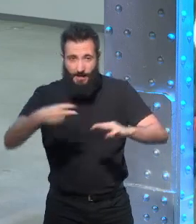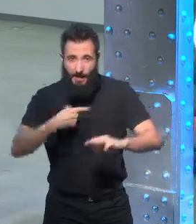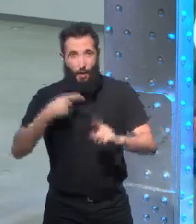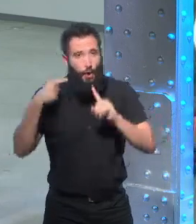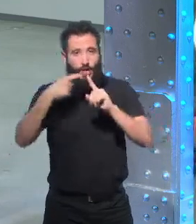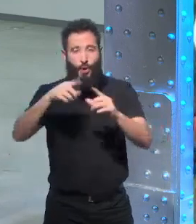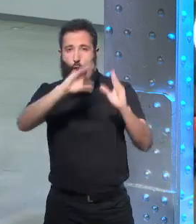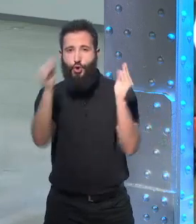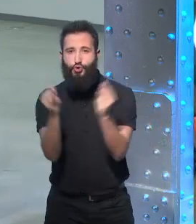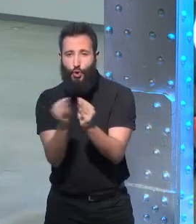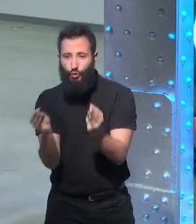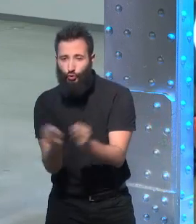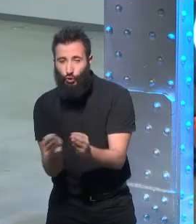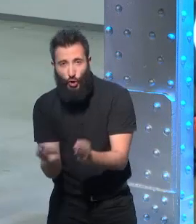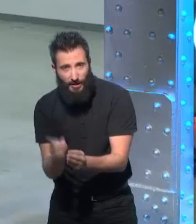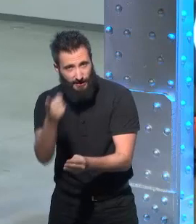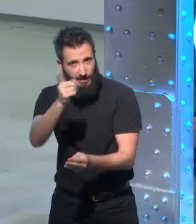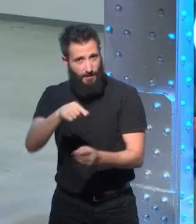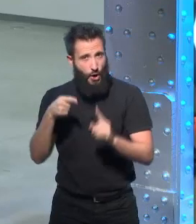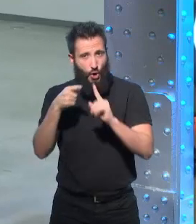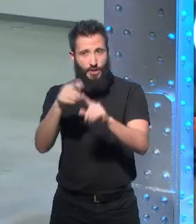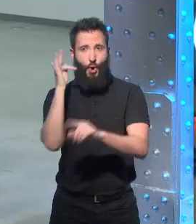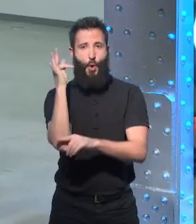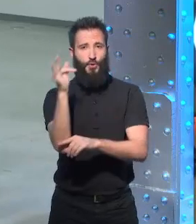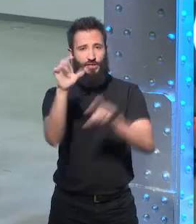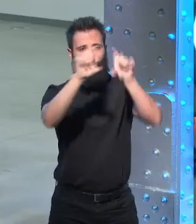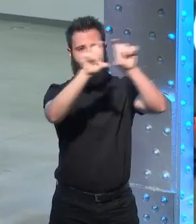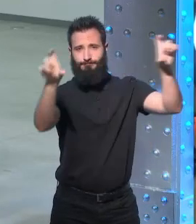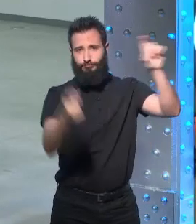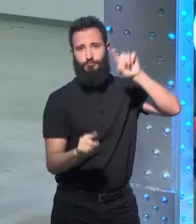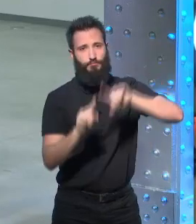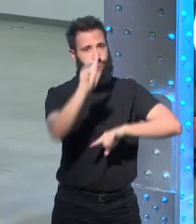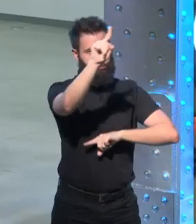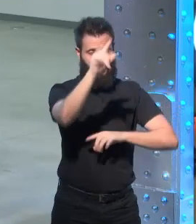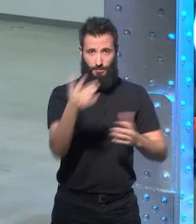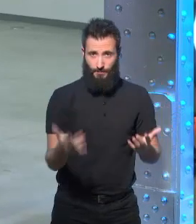conclusiones para que tengan un impacto positivo en los negocios.